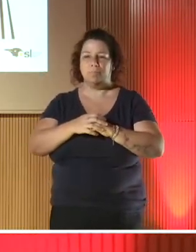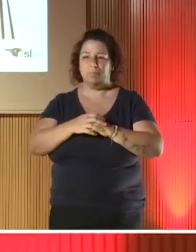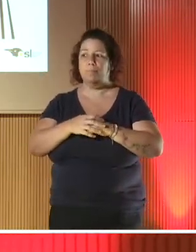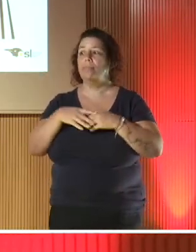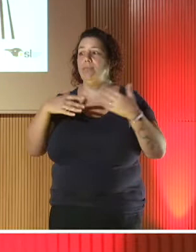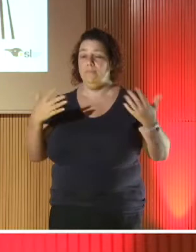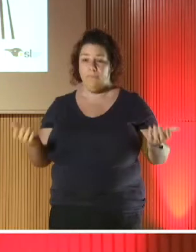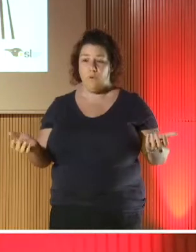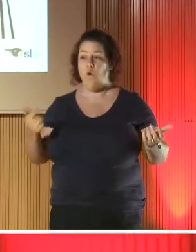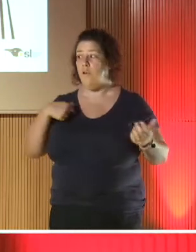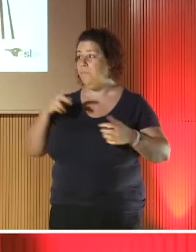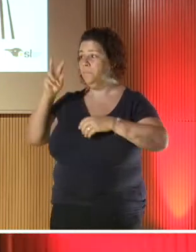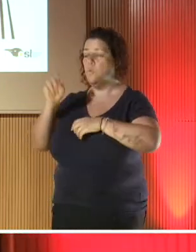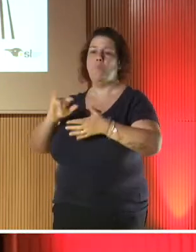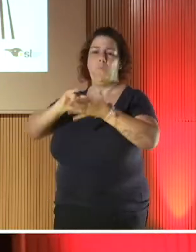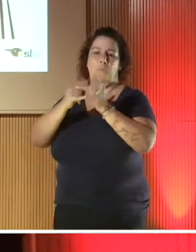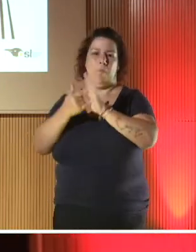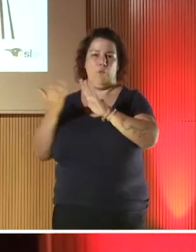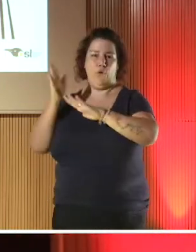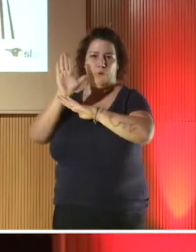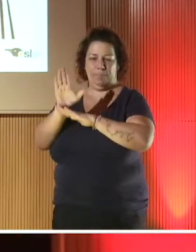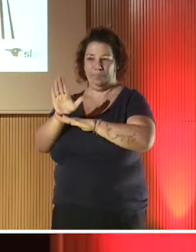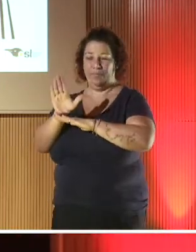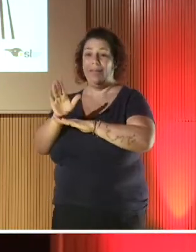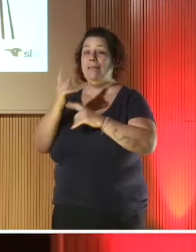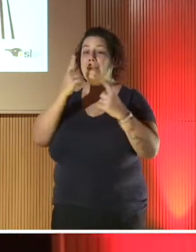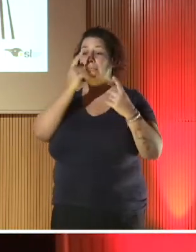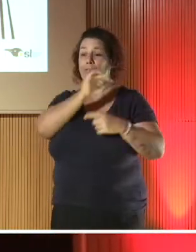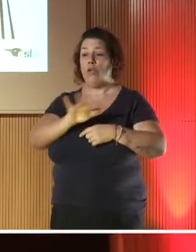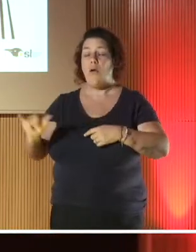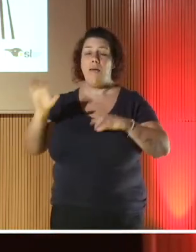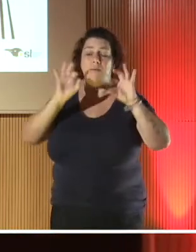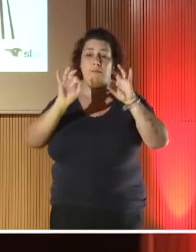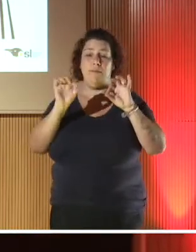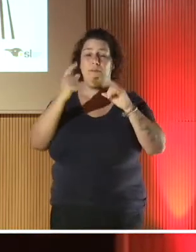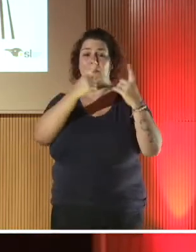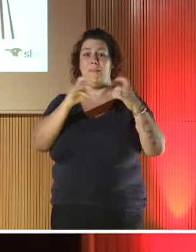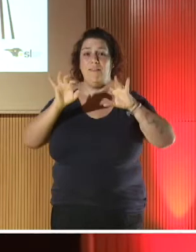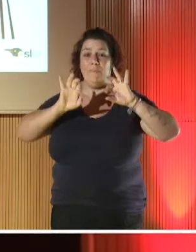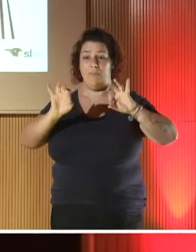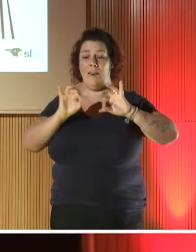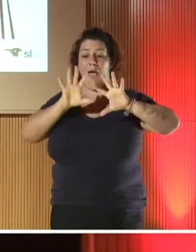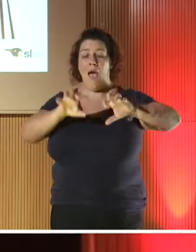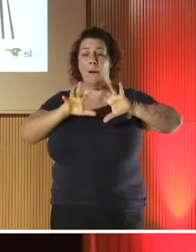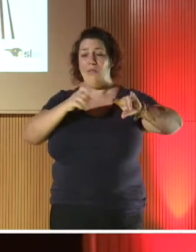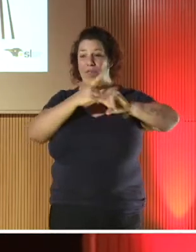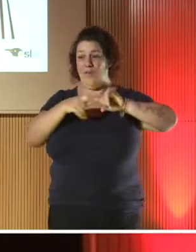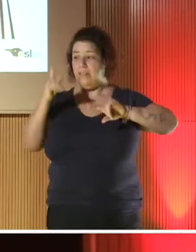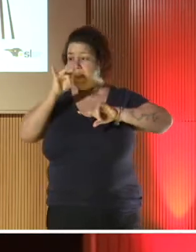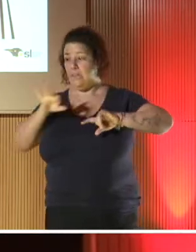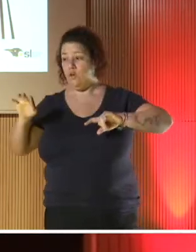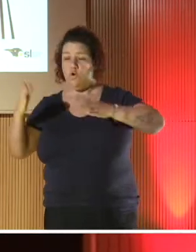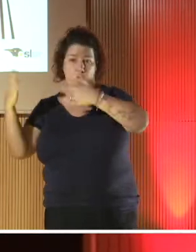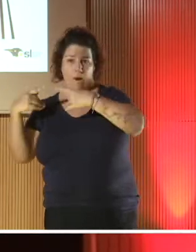Pues hoy os voy a traer un método, ¿vale? Cuando los niños tienen necesidades especiales, aprenden de forma diferente a los niños que no las tienen,